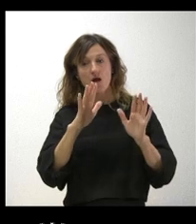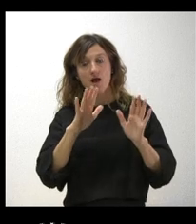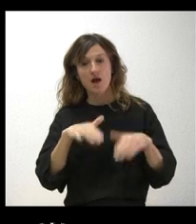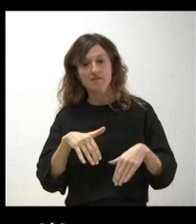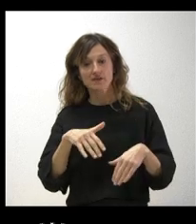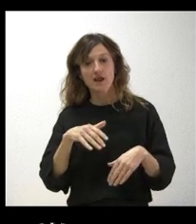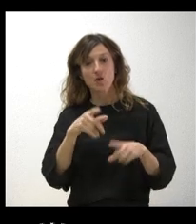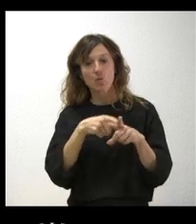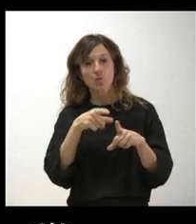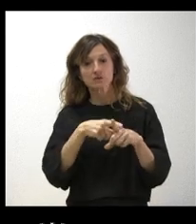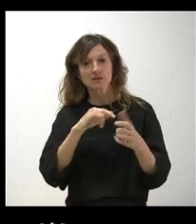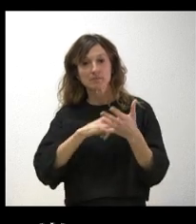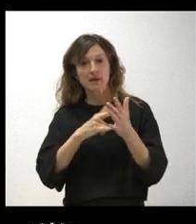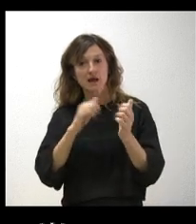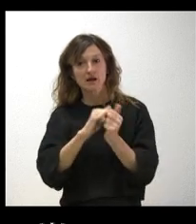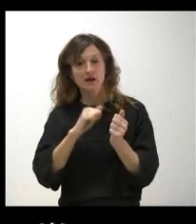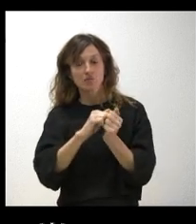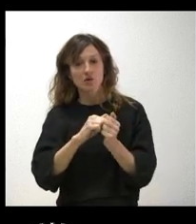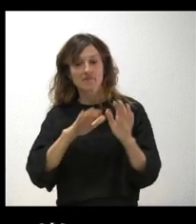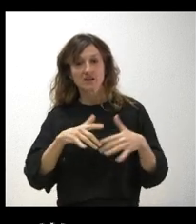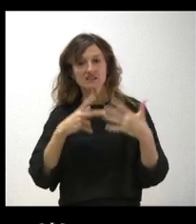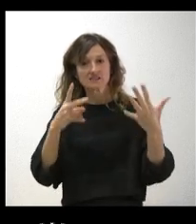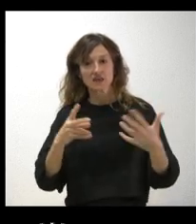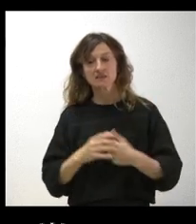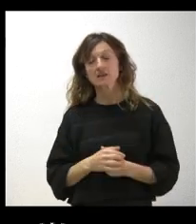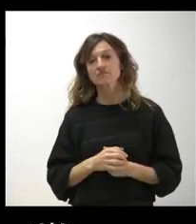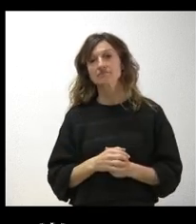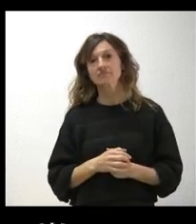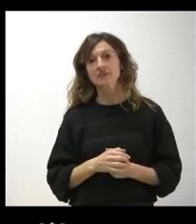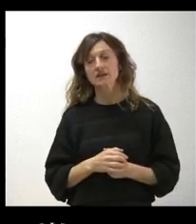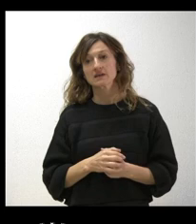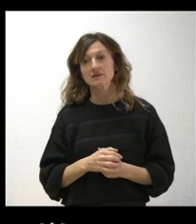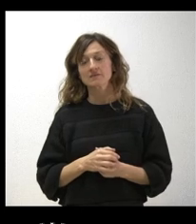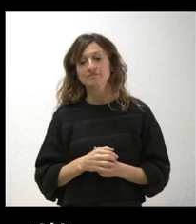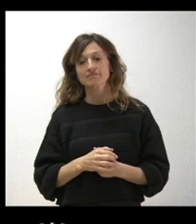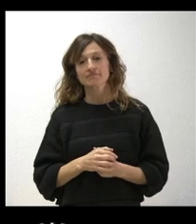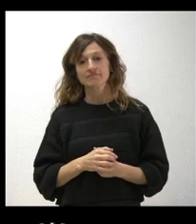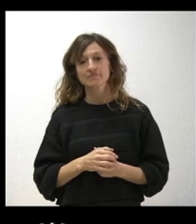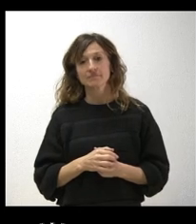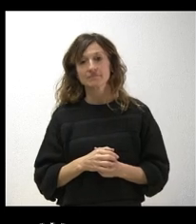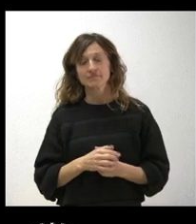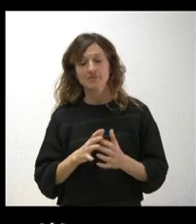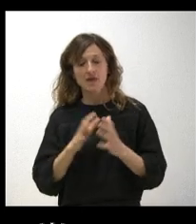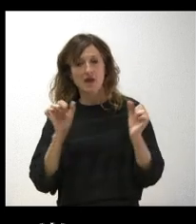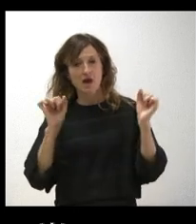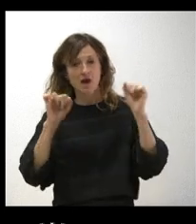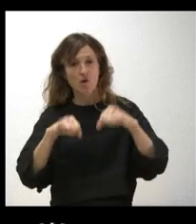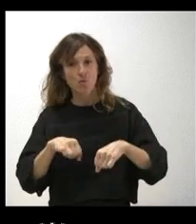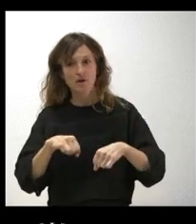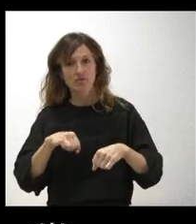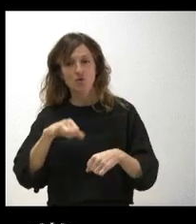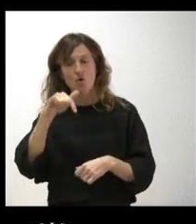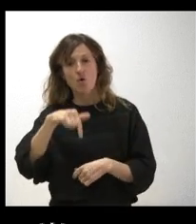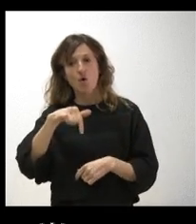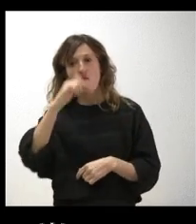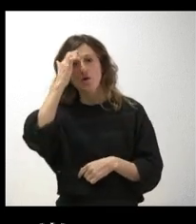útil digamos de este plan del Carbón y luego también conocer si era una un acuerdo imprescindible que se ha adoptado hoy el